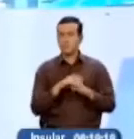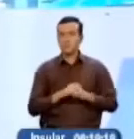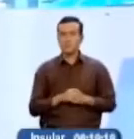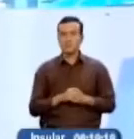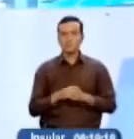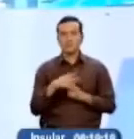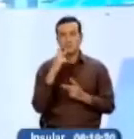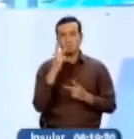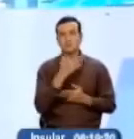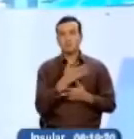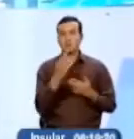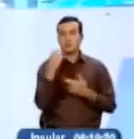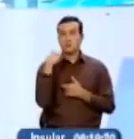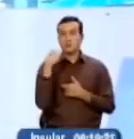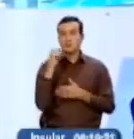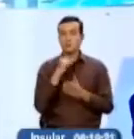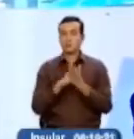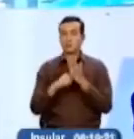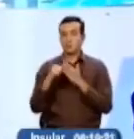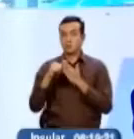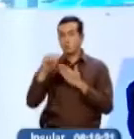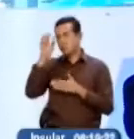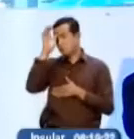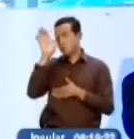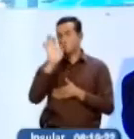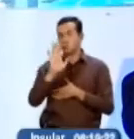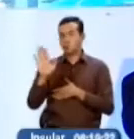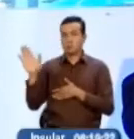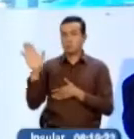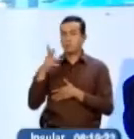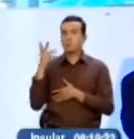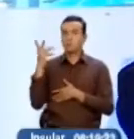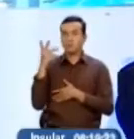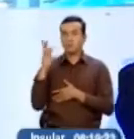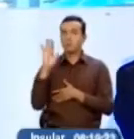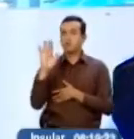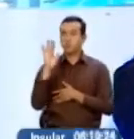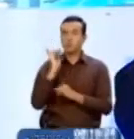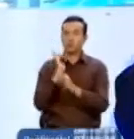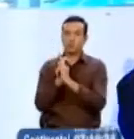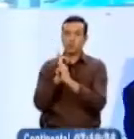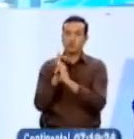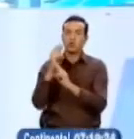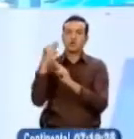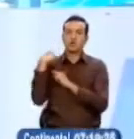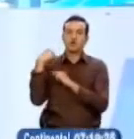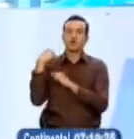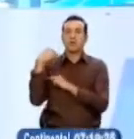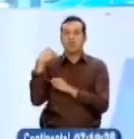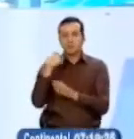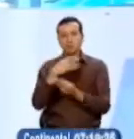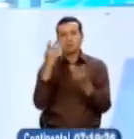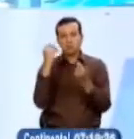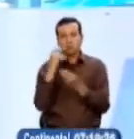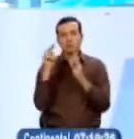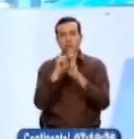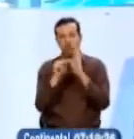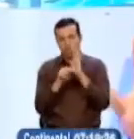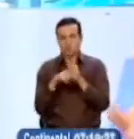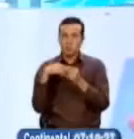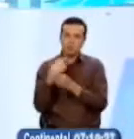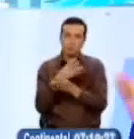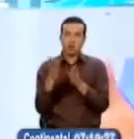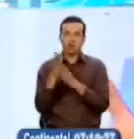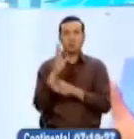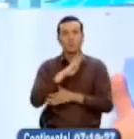determinar las competencias del ministerio en términos de qué es la instancia que emite las políticas públicas al respecto y de